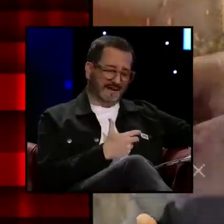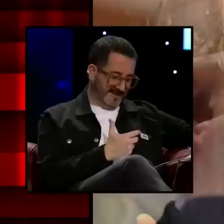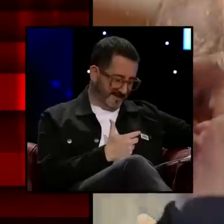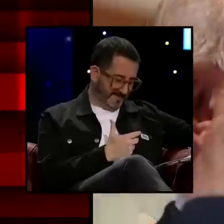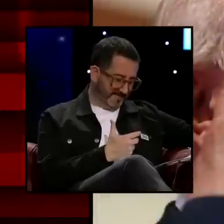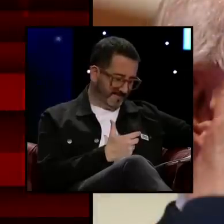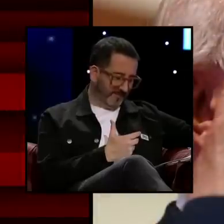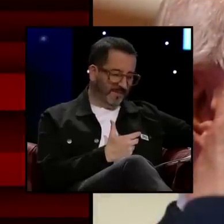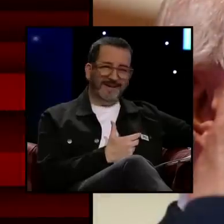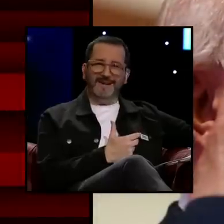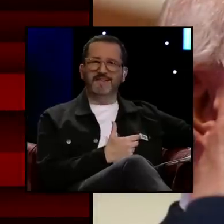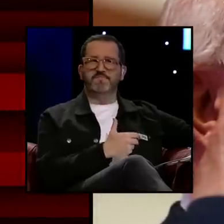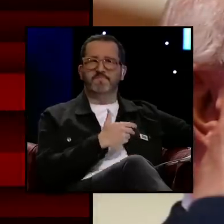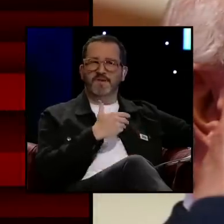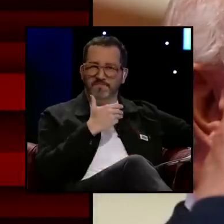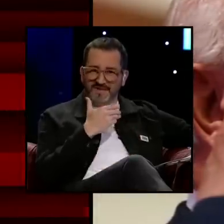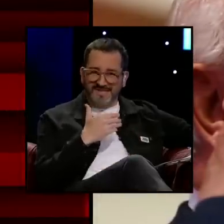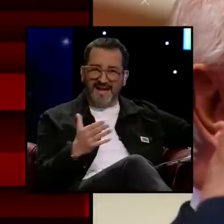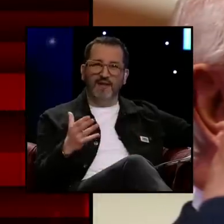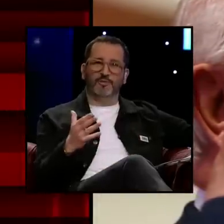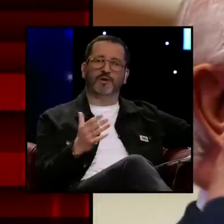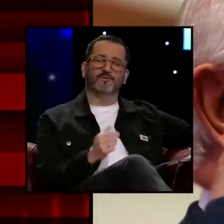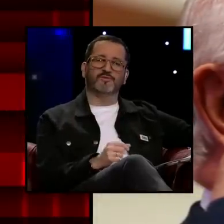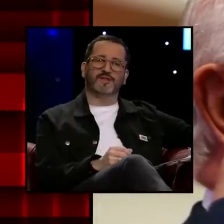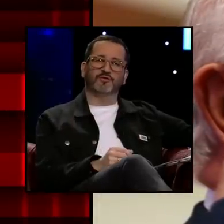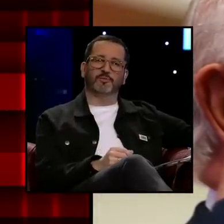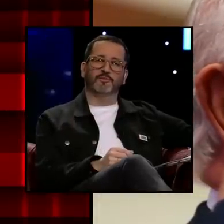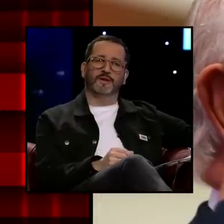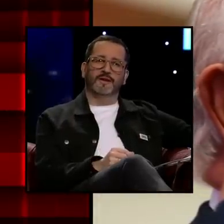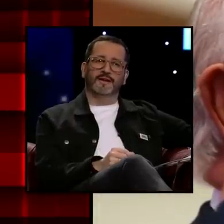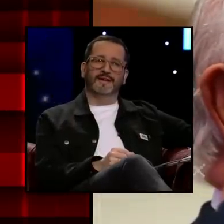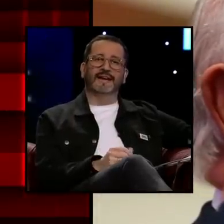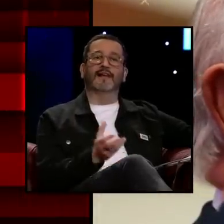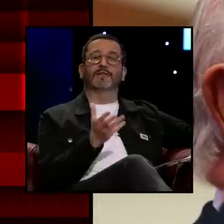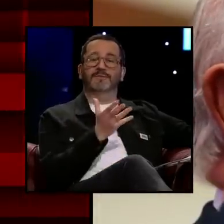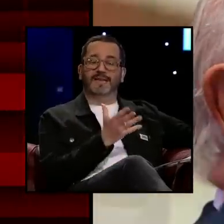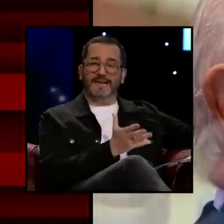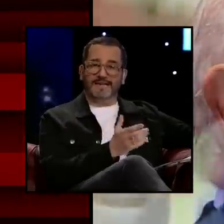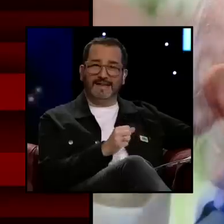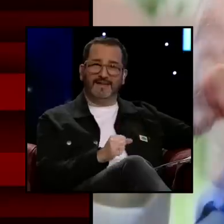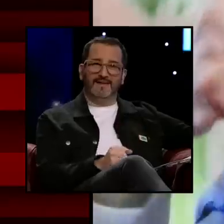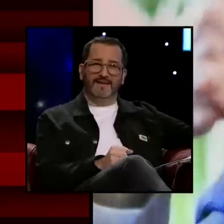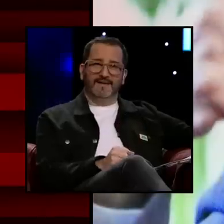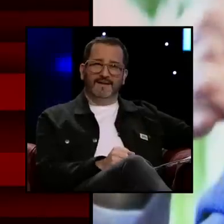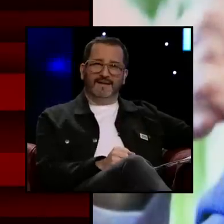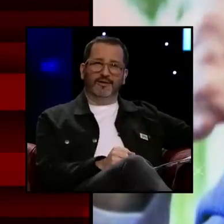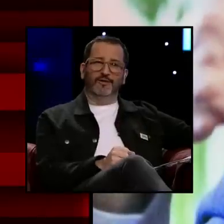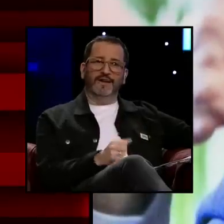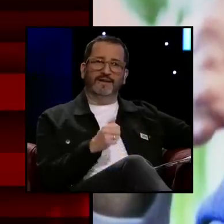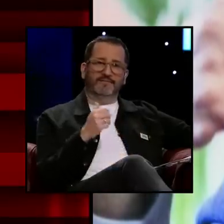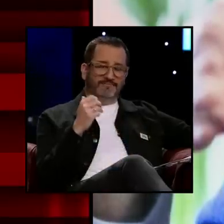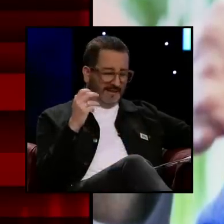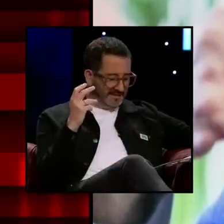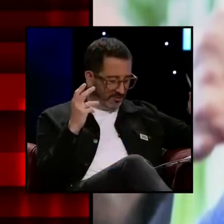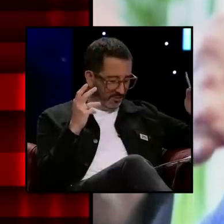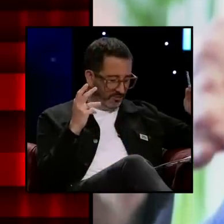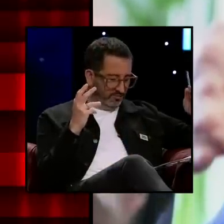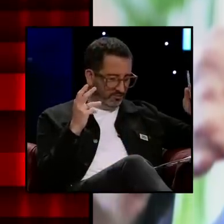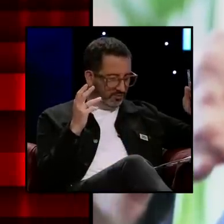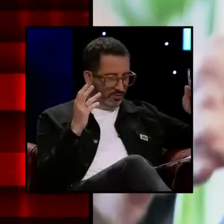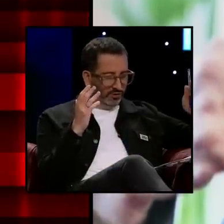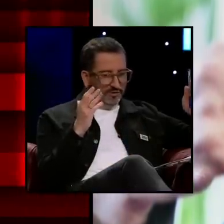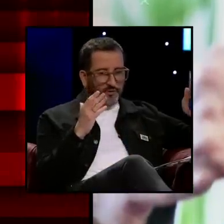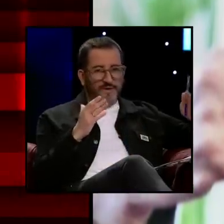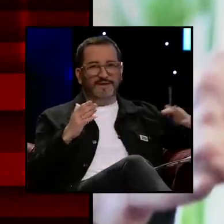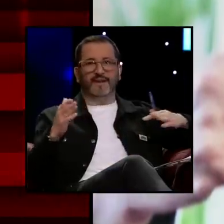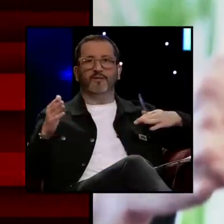sea de alguna manera despreciado por algún sector ligado también a la izquierda, que lo ve casi como